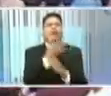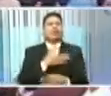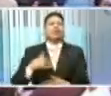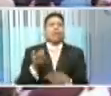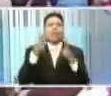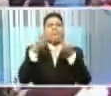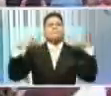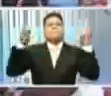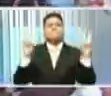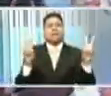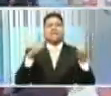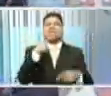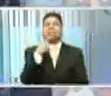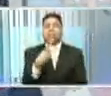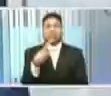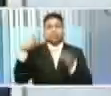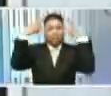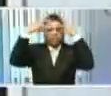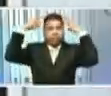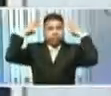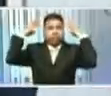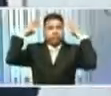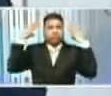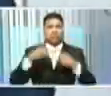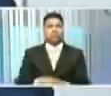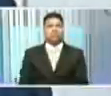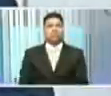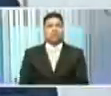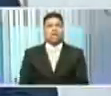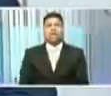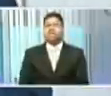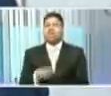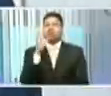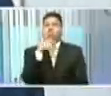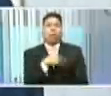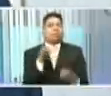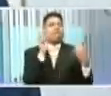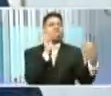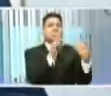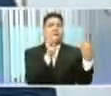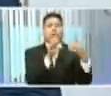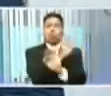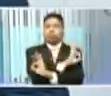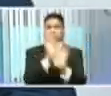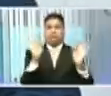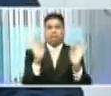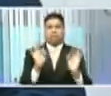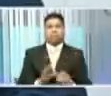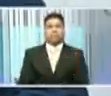Dice Ramos Aló que ellos no van para el diálogo. ¿Y para dónde van?